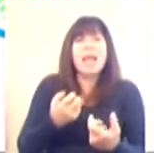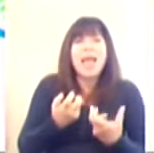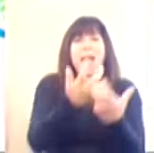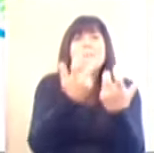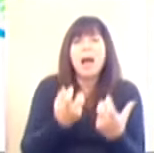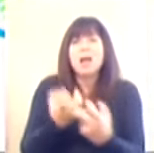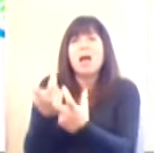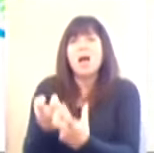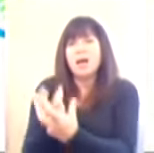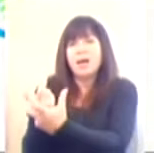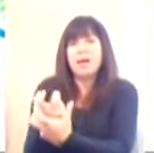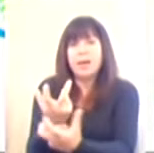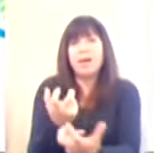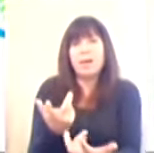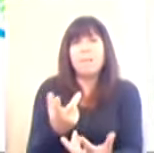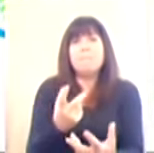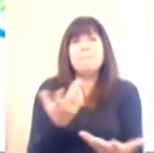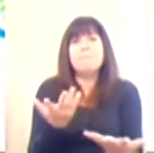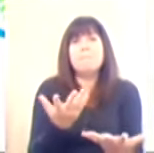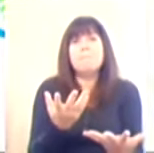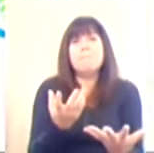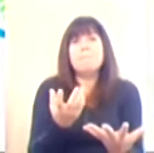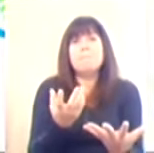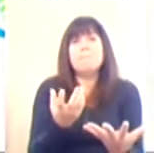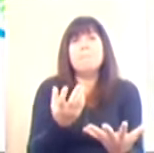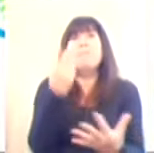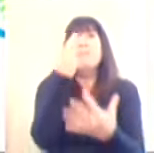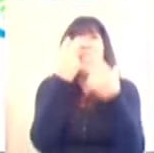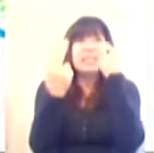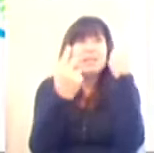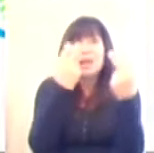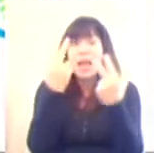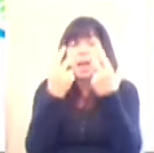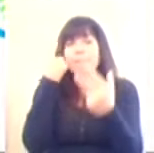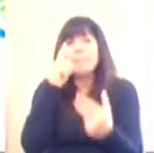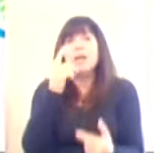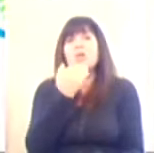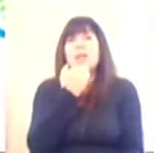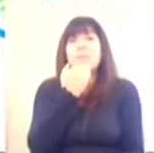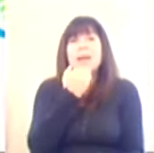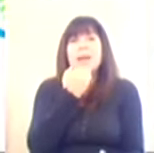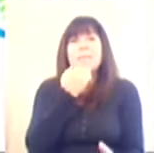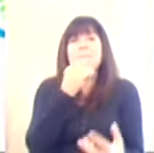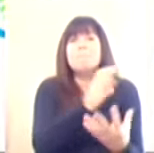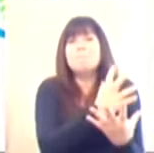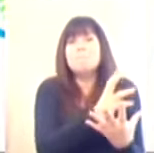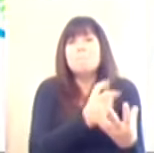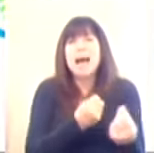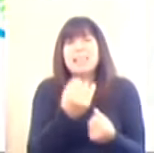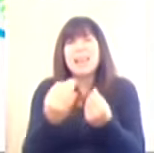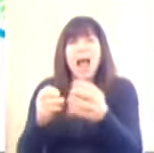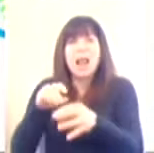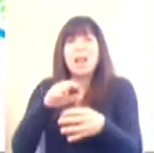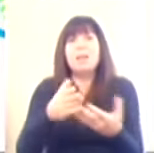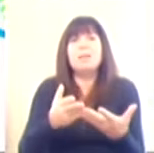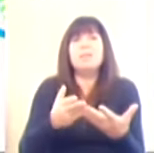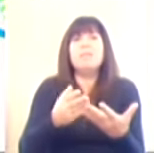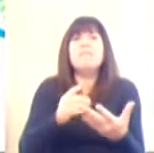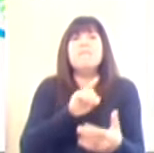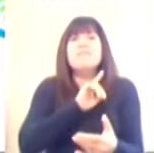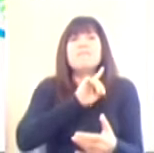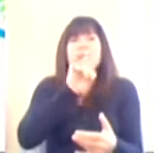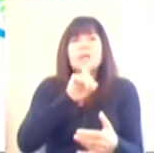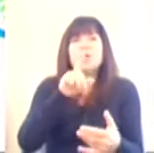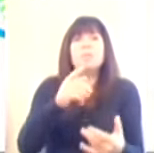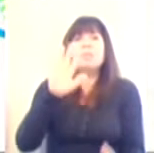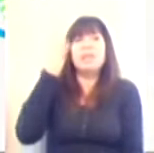de material particulado, el visible por un lado, pero también de material particulado fino, que según el quinto reporte del